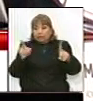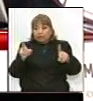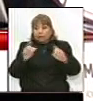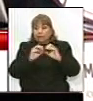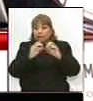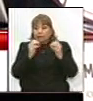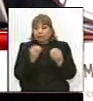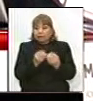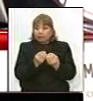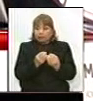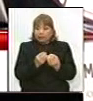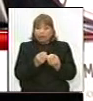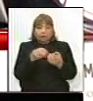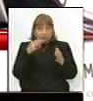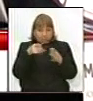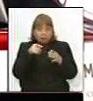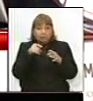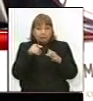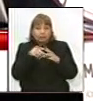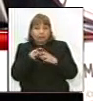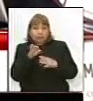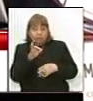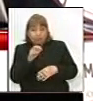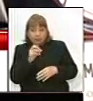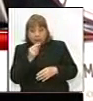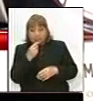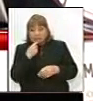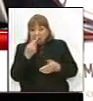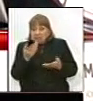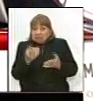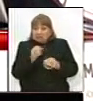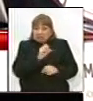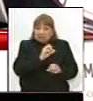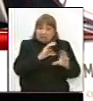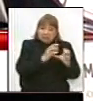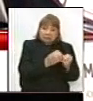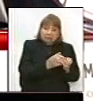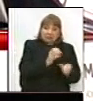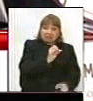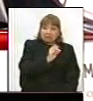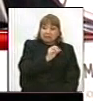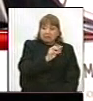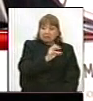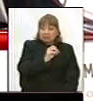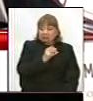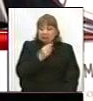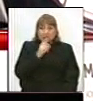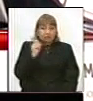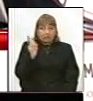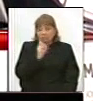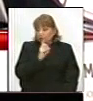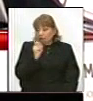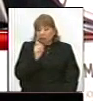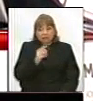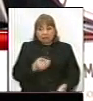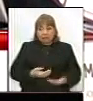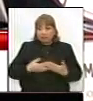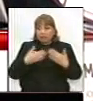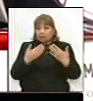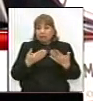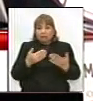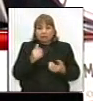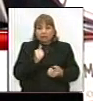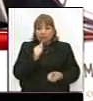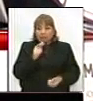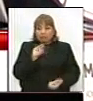ordinaria, y ahí están los otros filtros, o el hecho mismo de que el Senado pueda actuar como un filtro, pero que no se le dé al